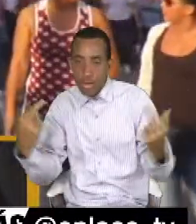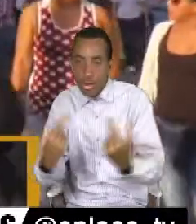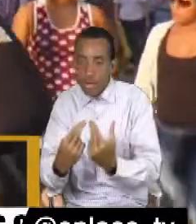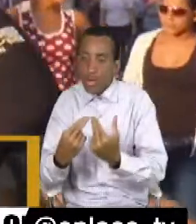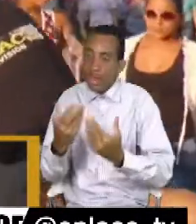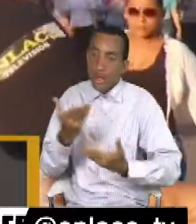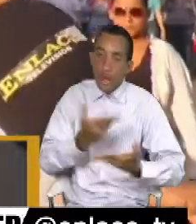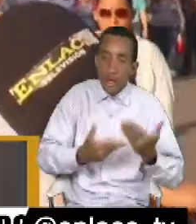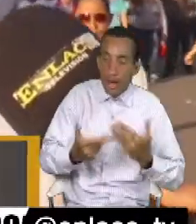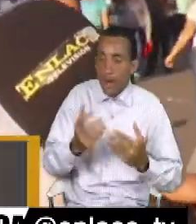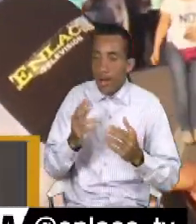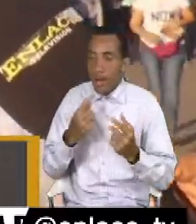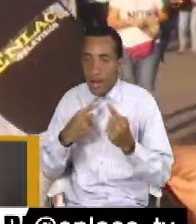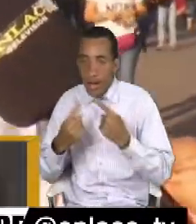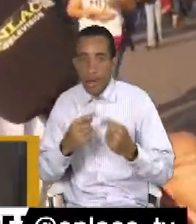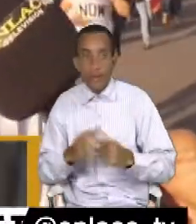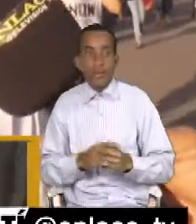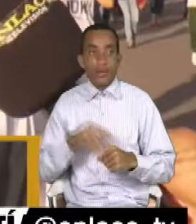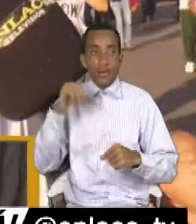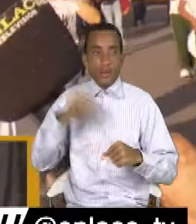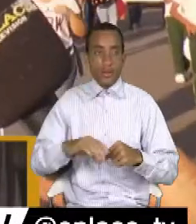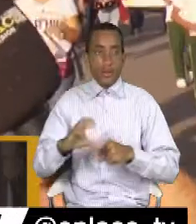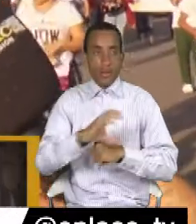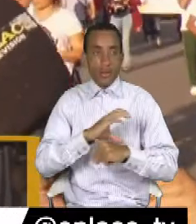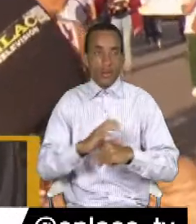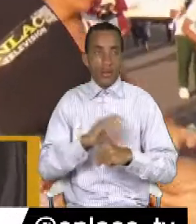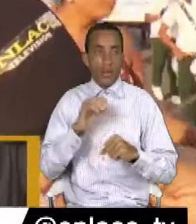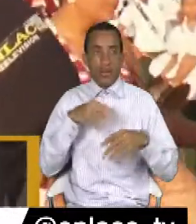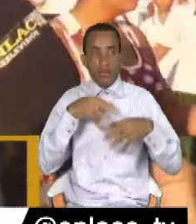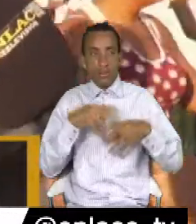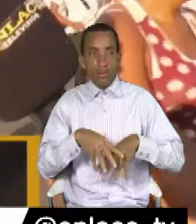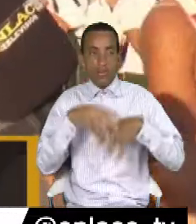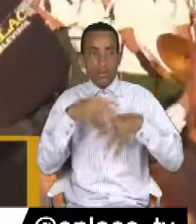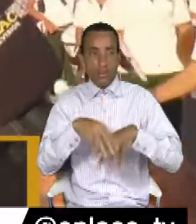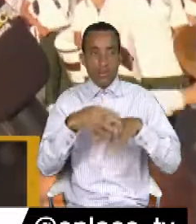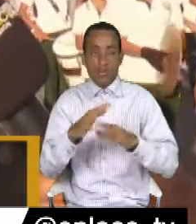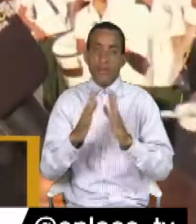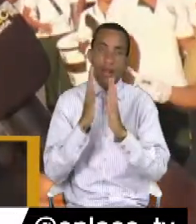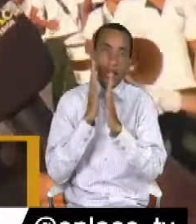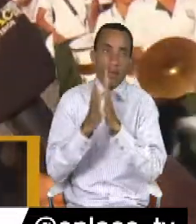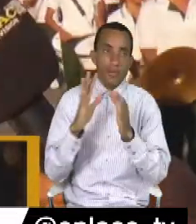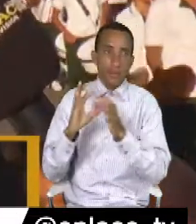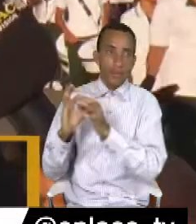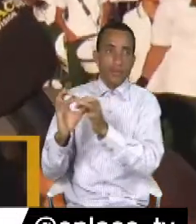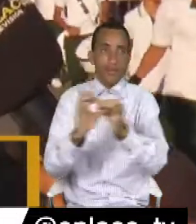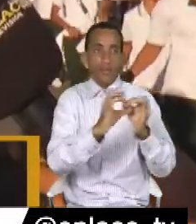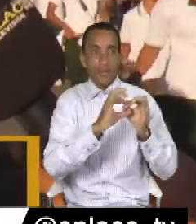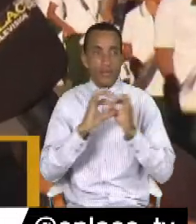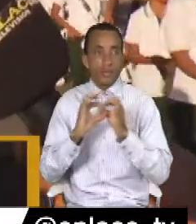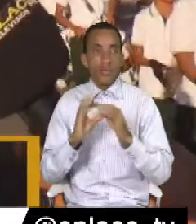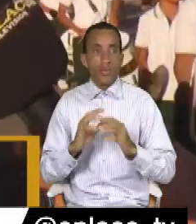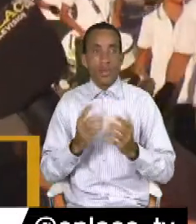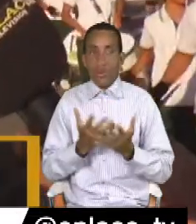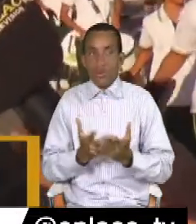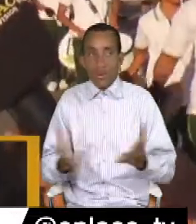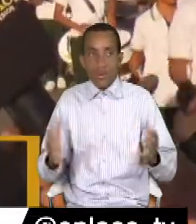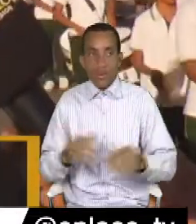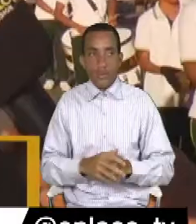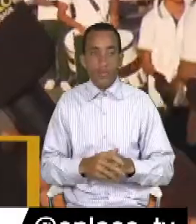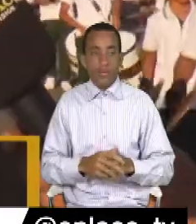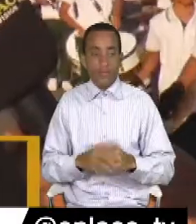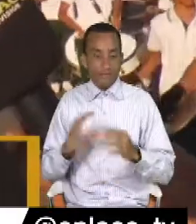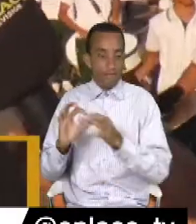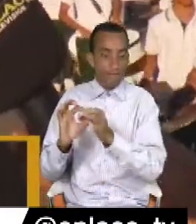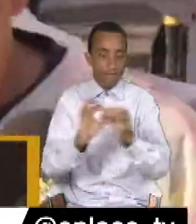vinculados en nuestra ciudad y creo que es una caminata que lo que manda es un mensaje de unidad, independiente de cualquier otra cosa, la unidad para que